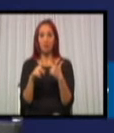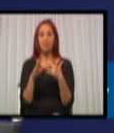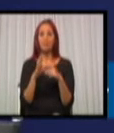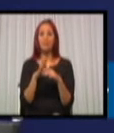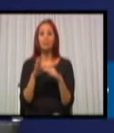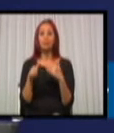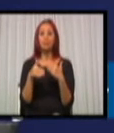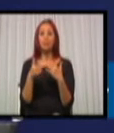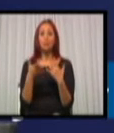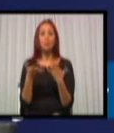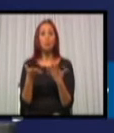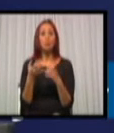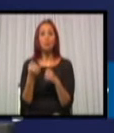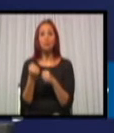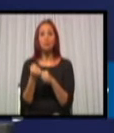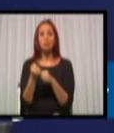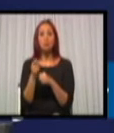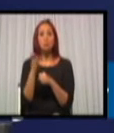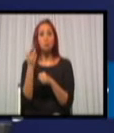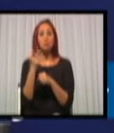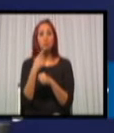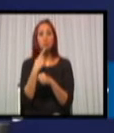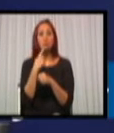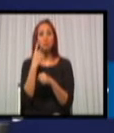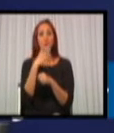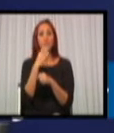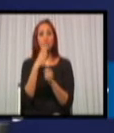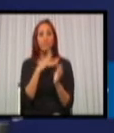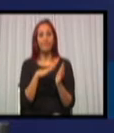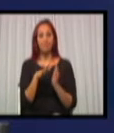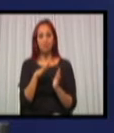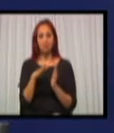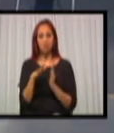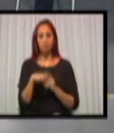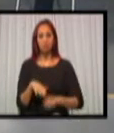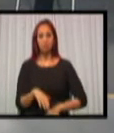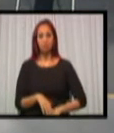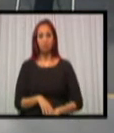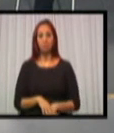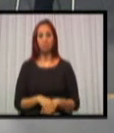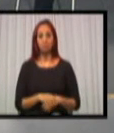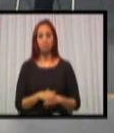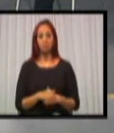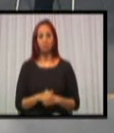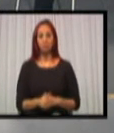todo es gestión, como lo decía usted, gestión y planificación. Bien.